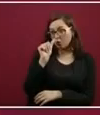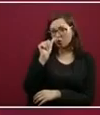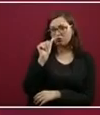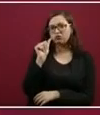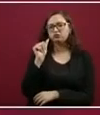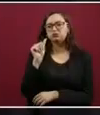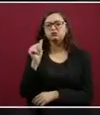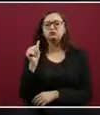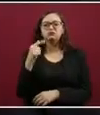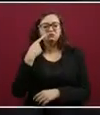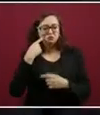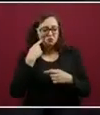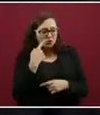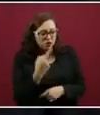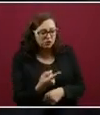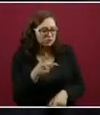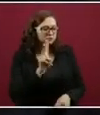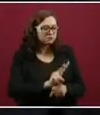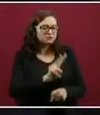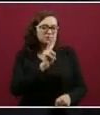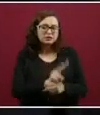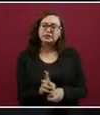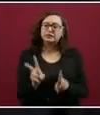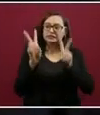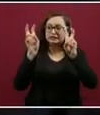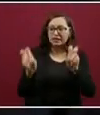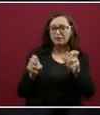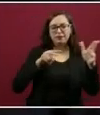para la transparencia.